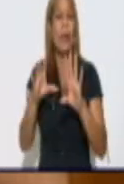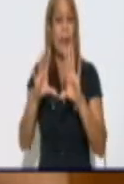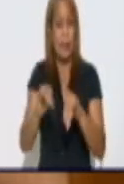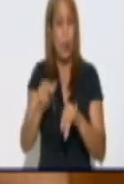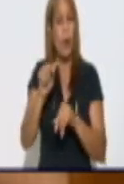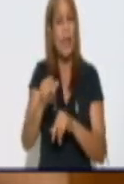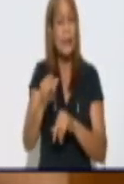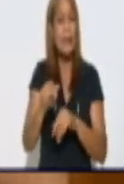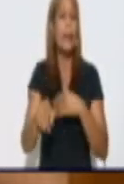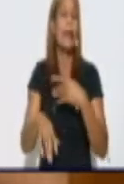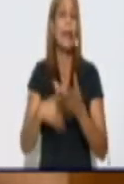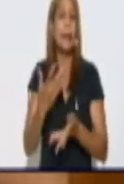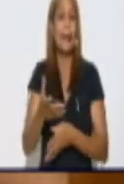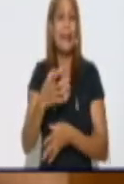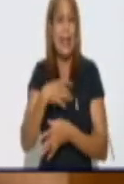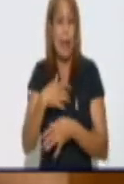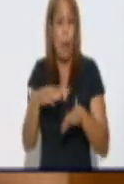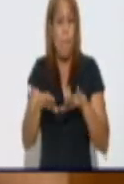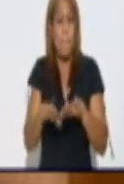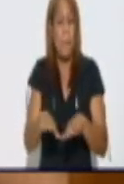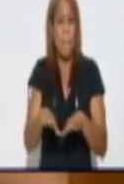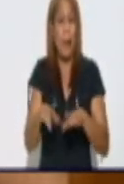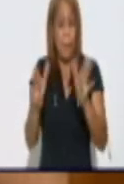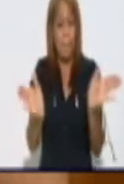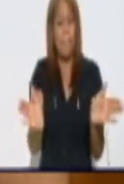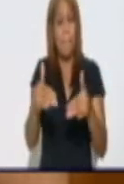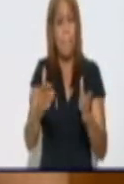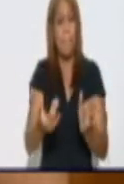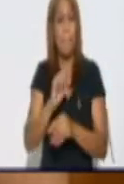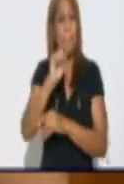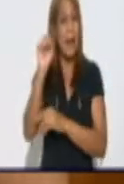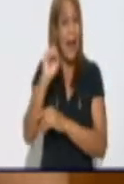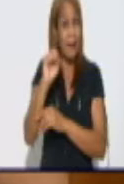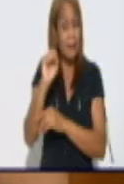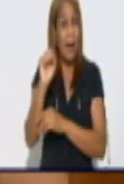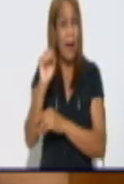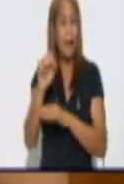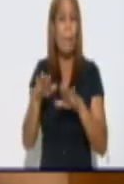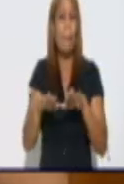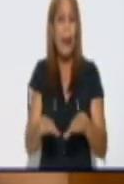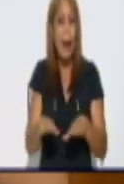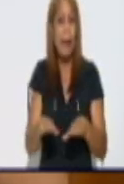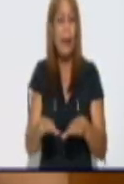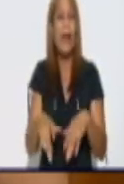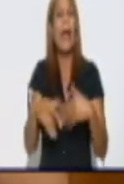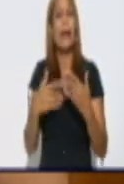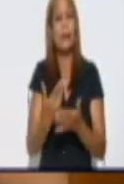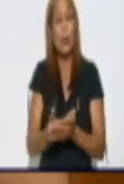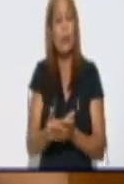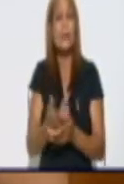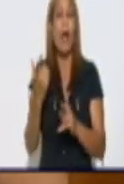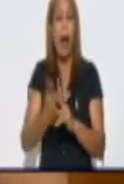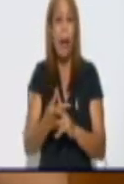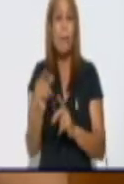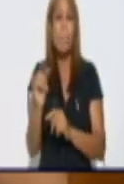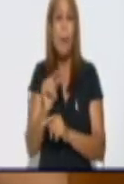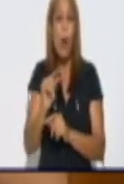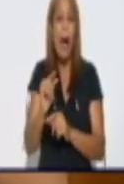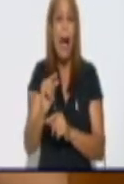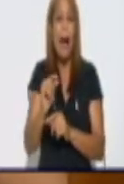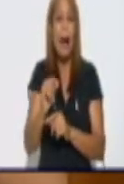estar paralizada la planta por turbidez, provoca bajas presiones. ¿Por qué? Porque es un solo equipo